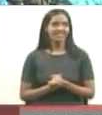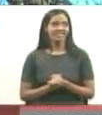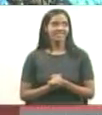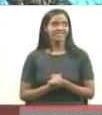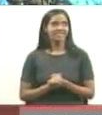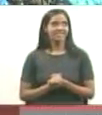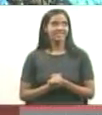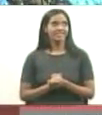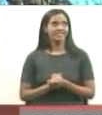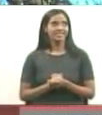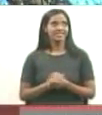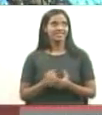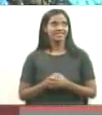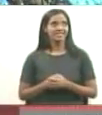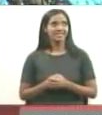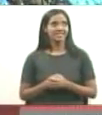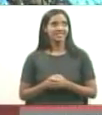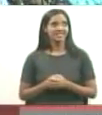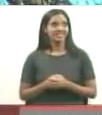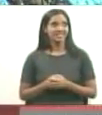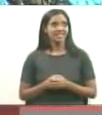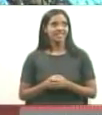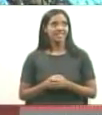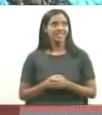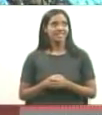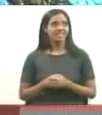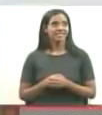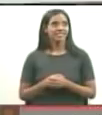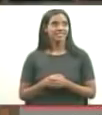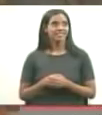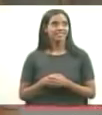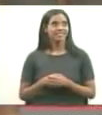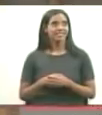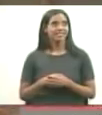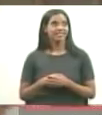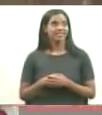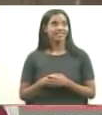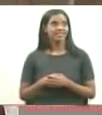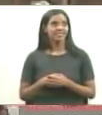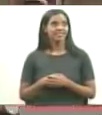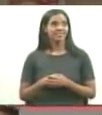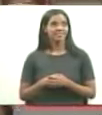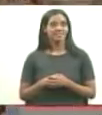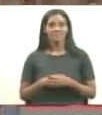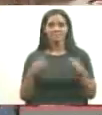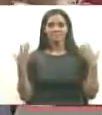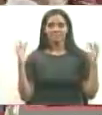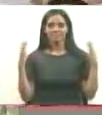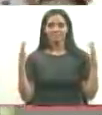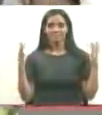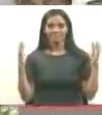¿Ah? Por Noruega, ¿vale? Furrial es otra cosa. ¿Verdad?